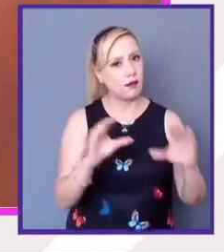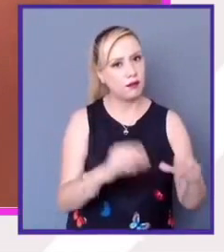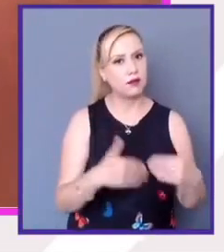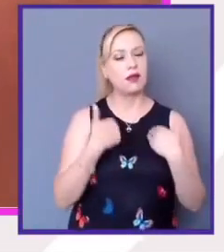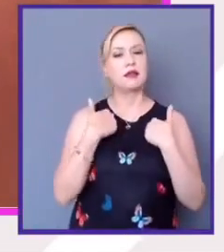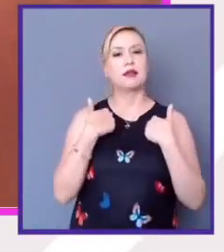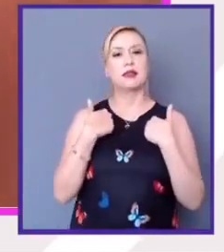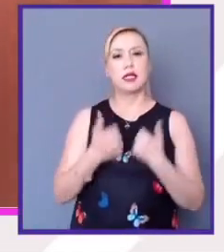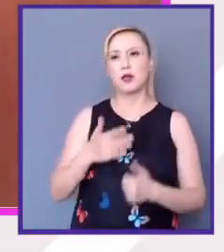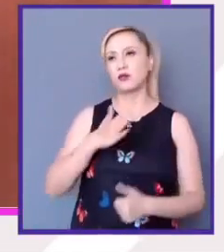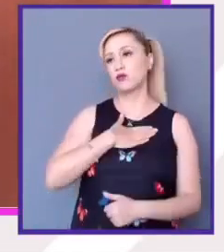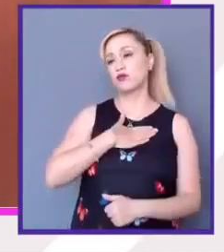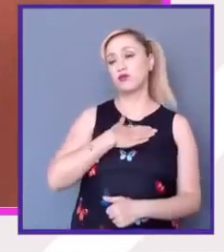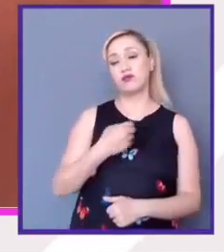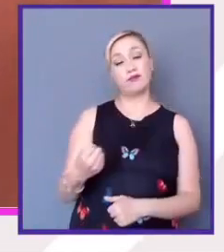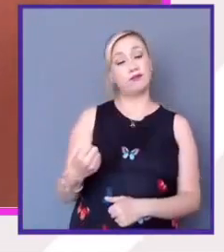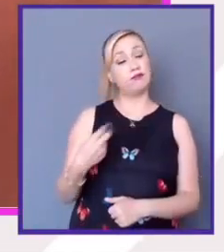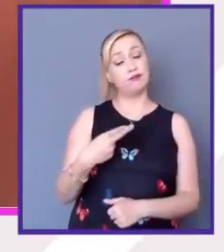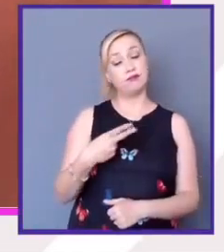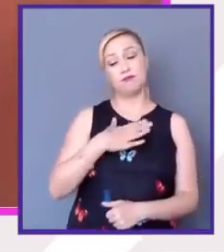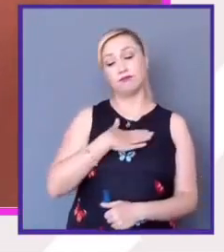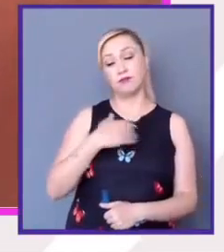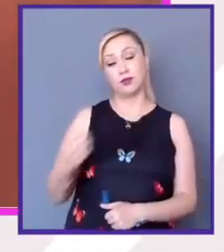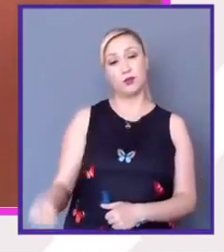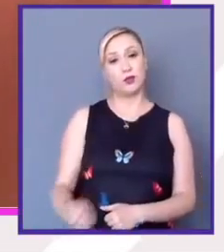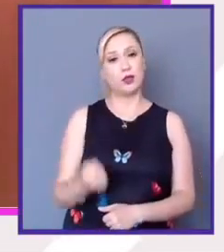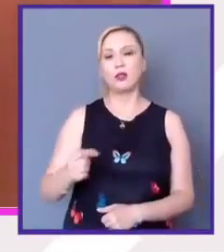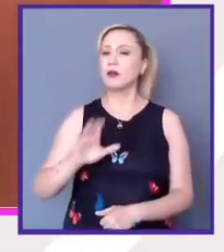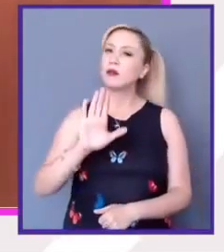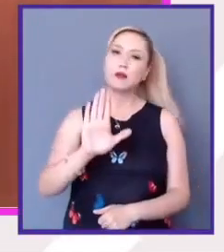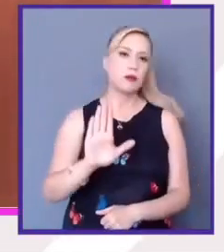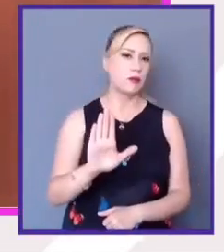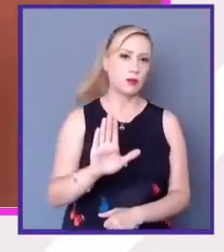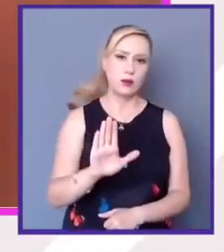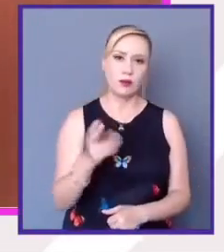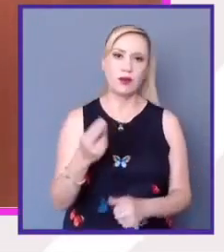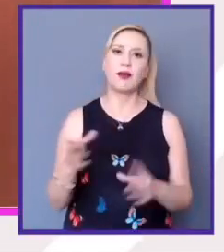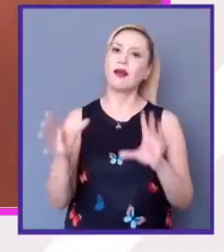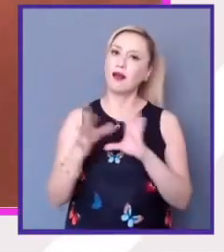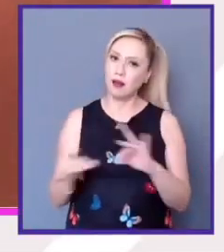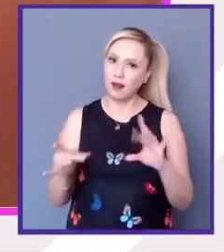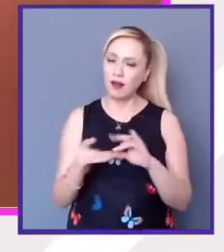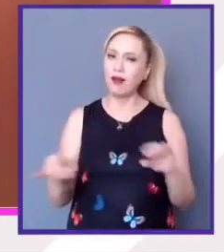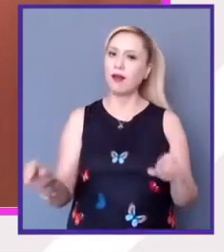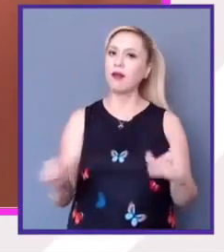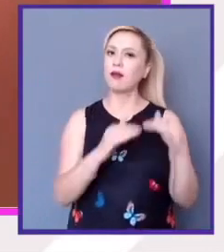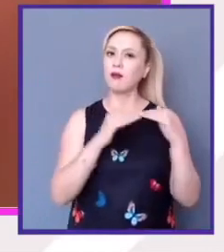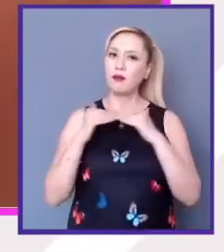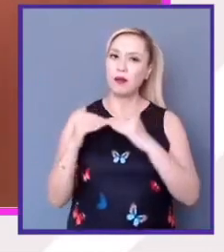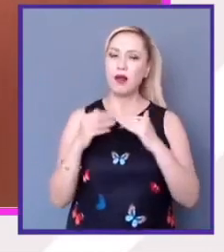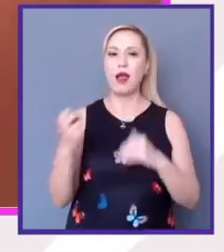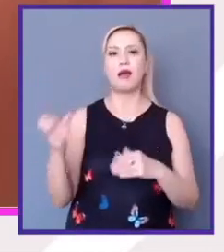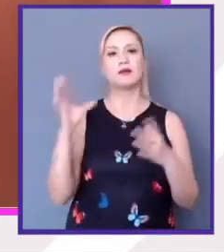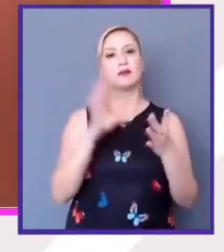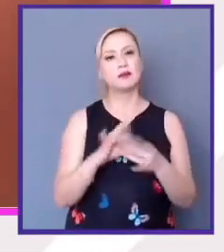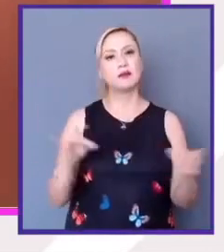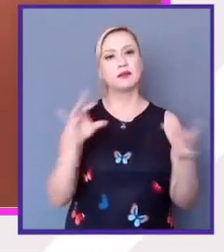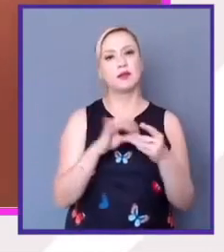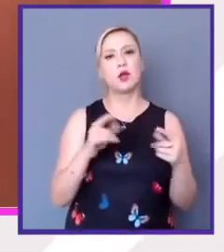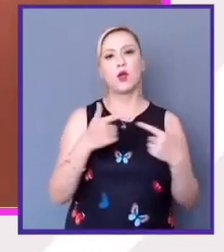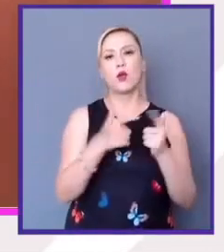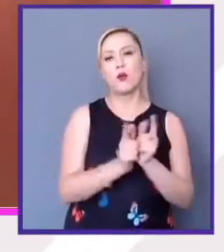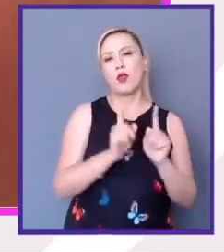mi privilegio y en entender cuáles son mis opresiones, ¿no? Y en eso, como comentaba Mauricio y Georgina, la